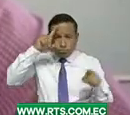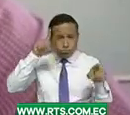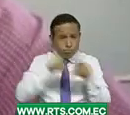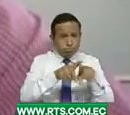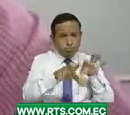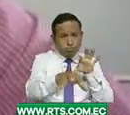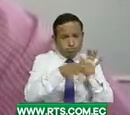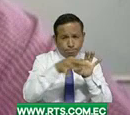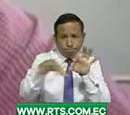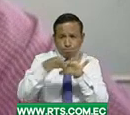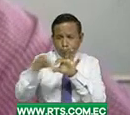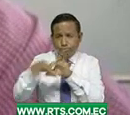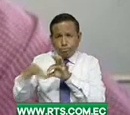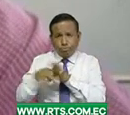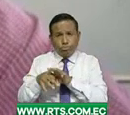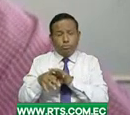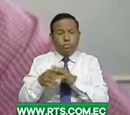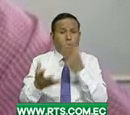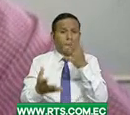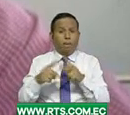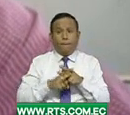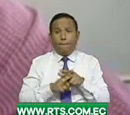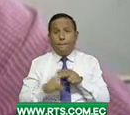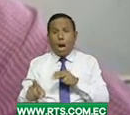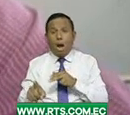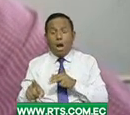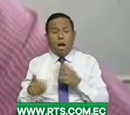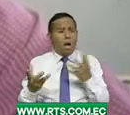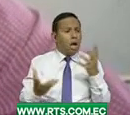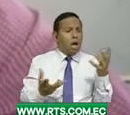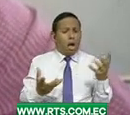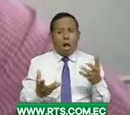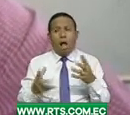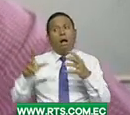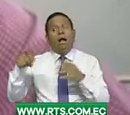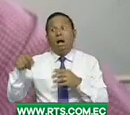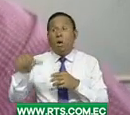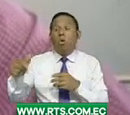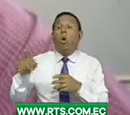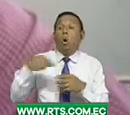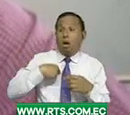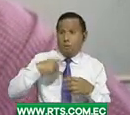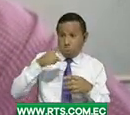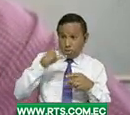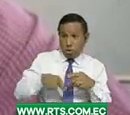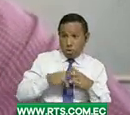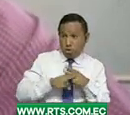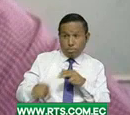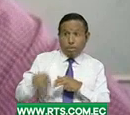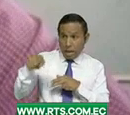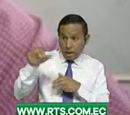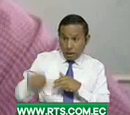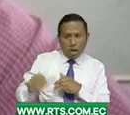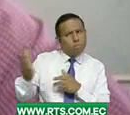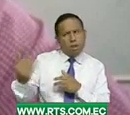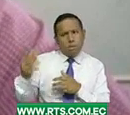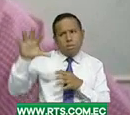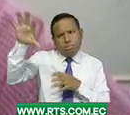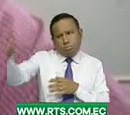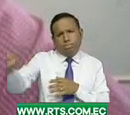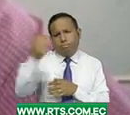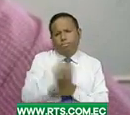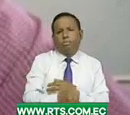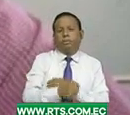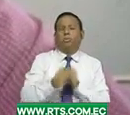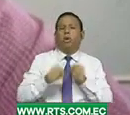tipo de episodios como lo que estamos viendo lamentablemente de prófugos de la justicia, no solo por crímenes de delincuencia común, sino